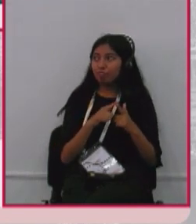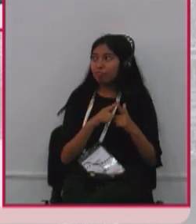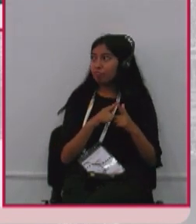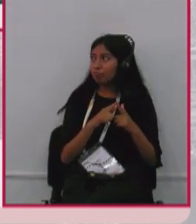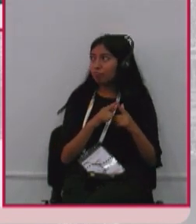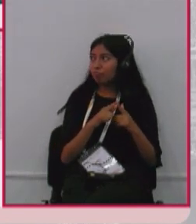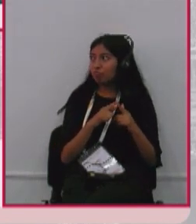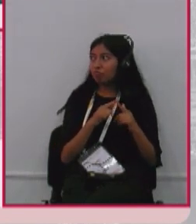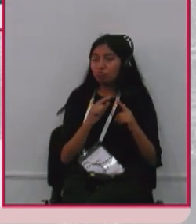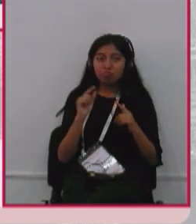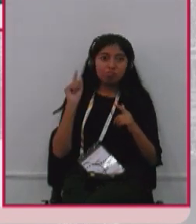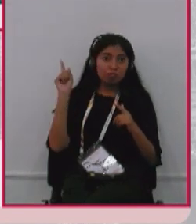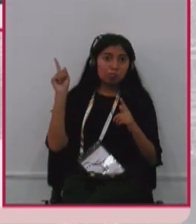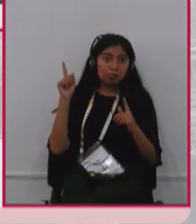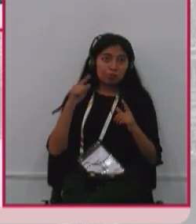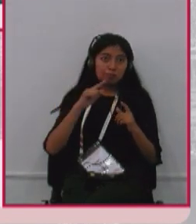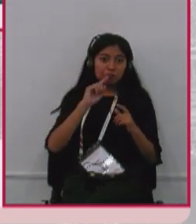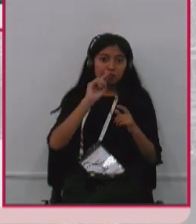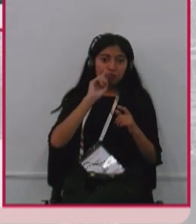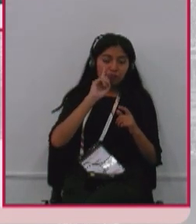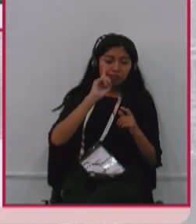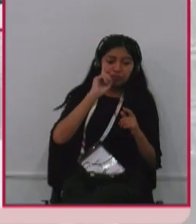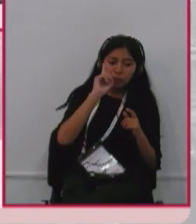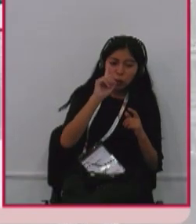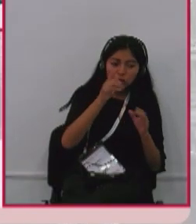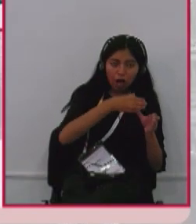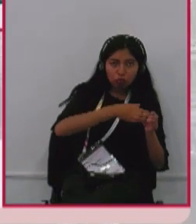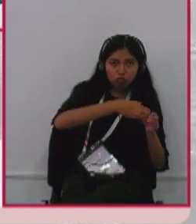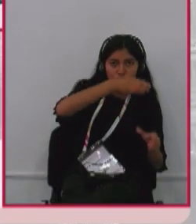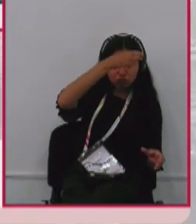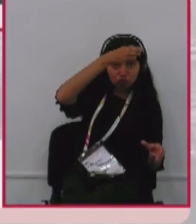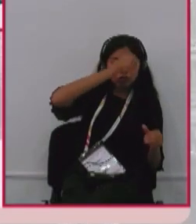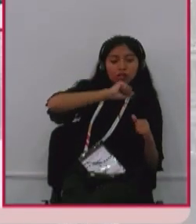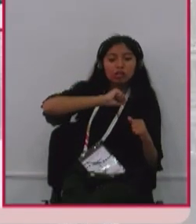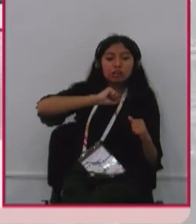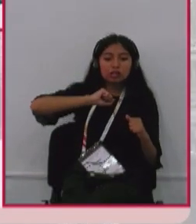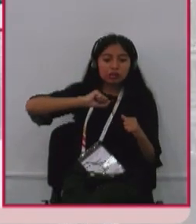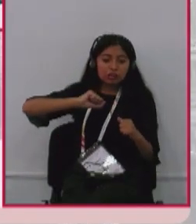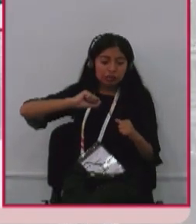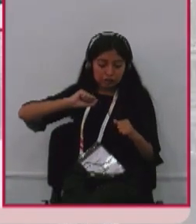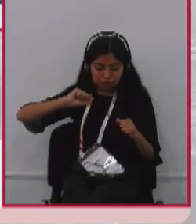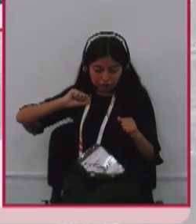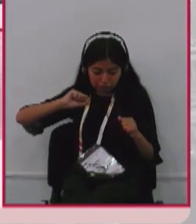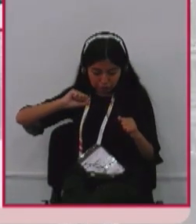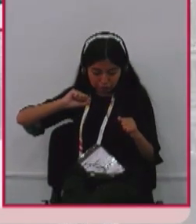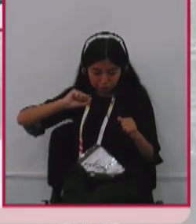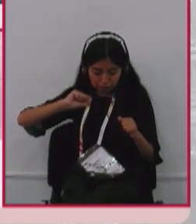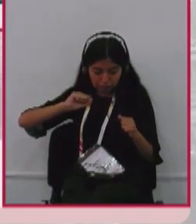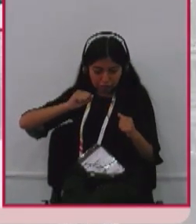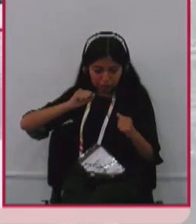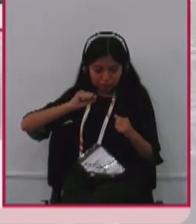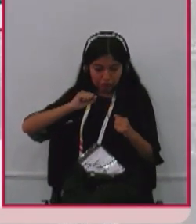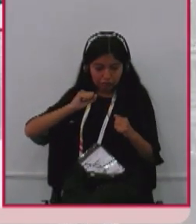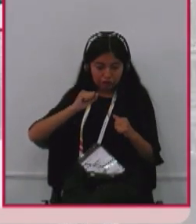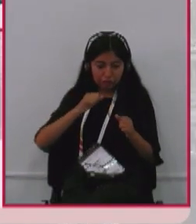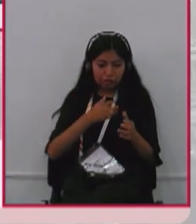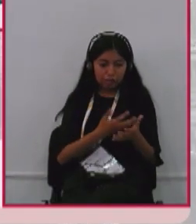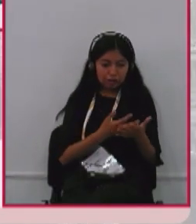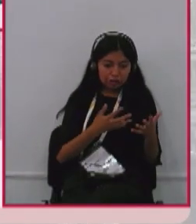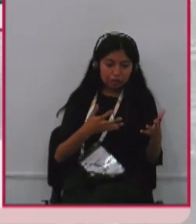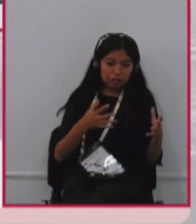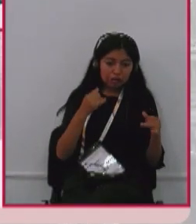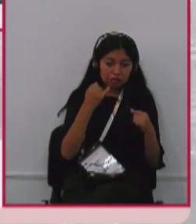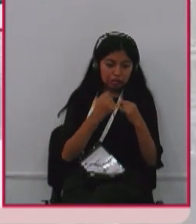ya operando una sola celda que hace lo mismo que anteriormente hacían 6. Saca un concentrado final del